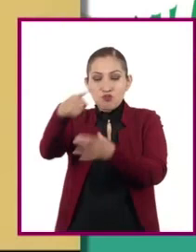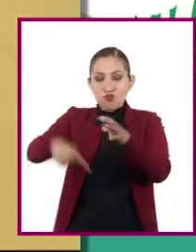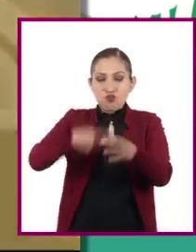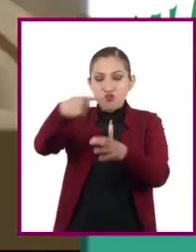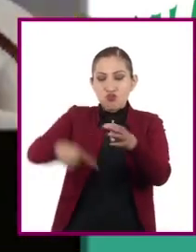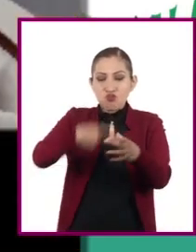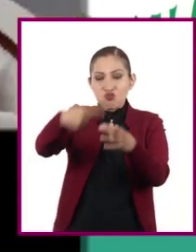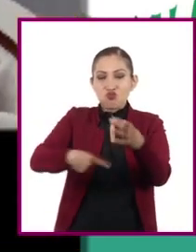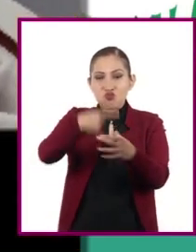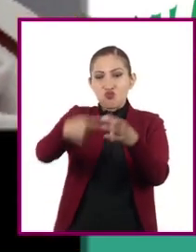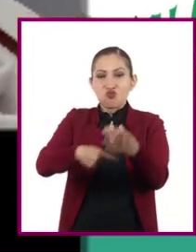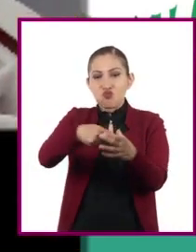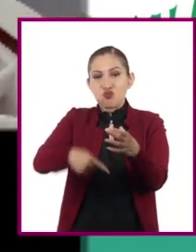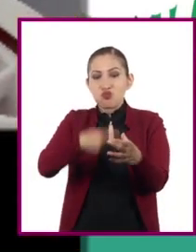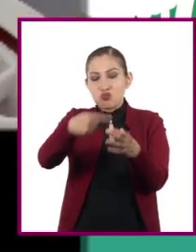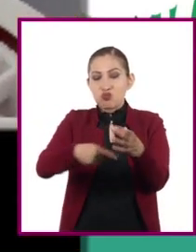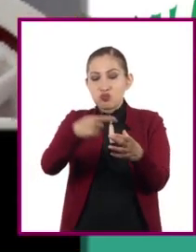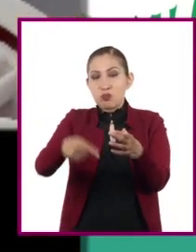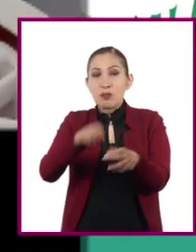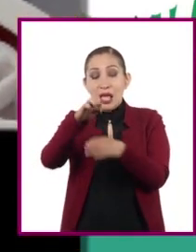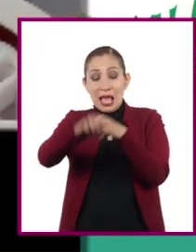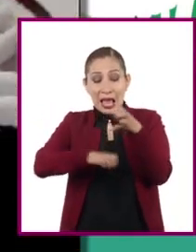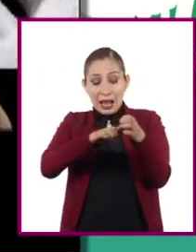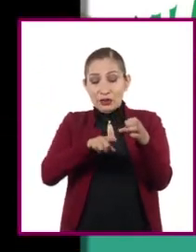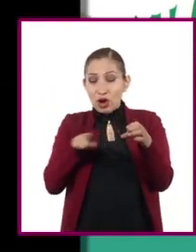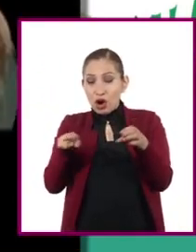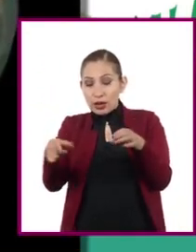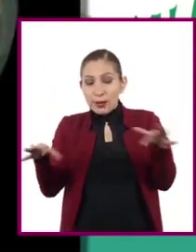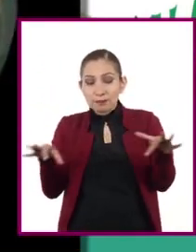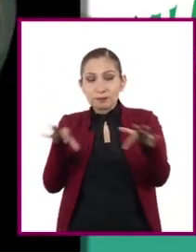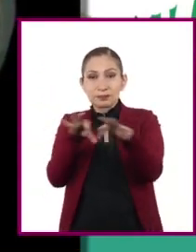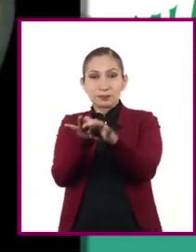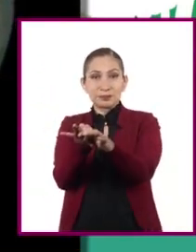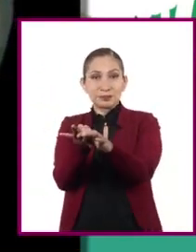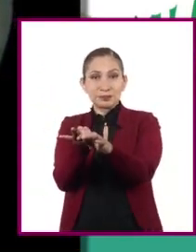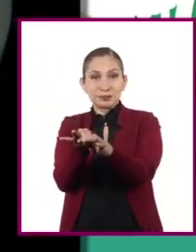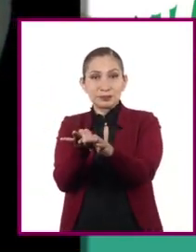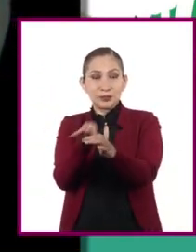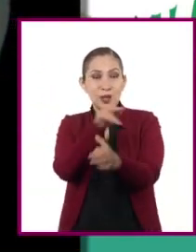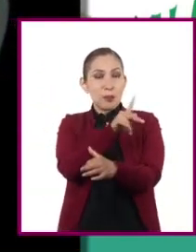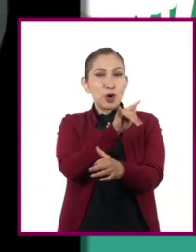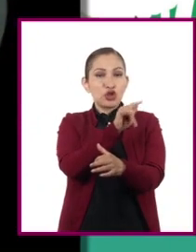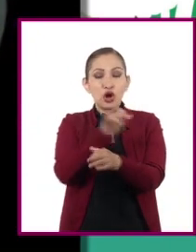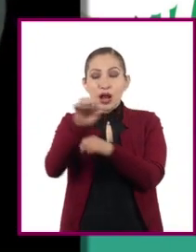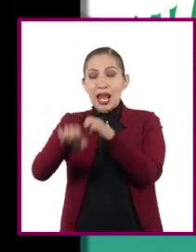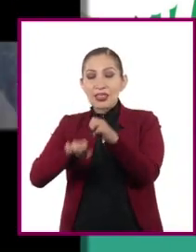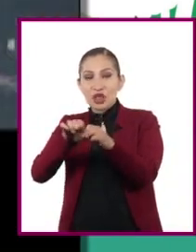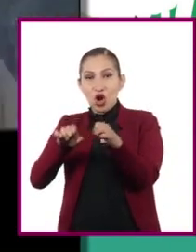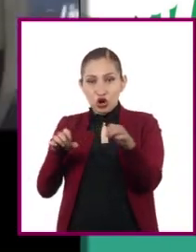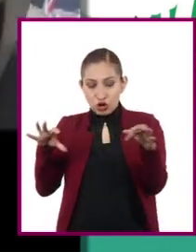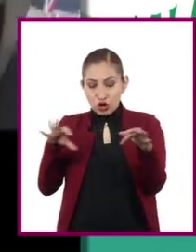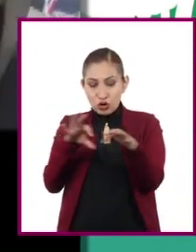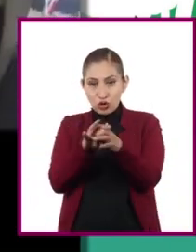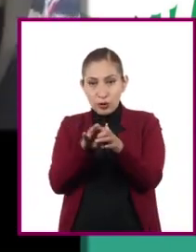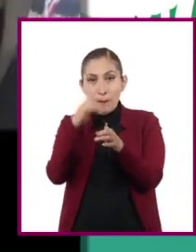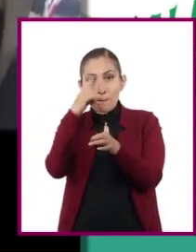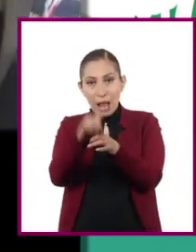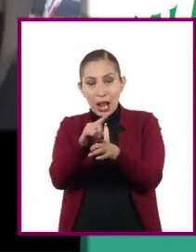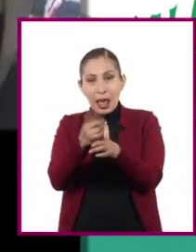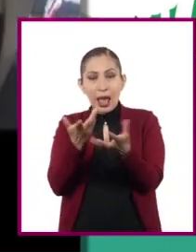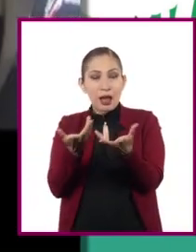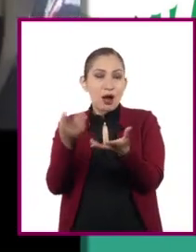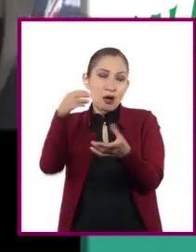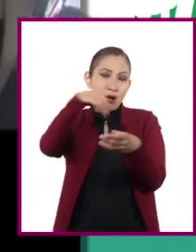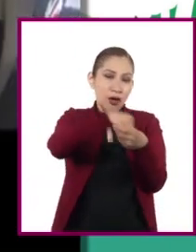girar, sale del otro lado los electrones y se vuelve a juntar protón y electrón para